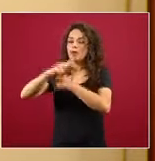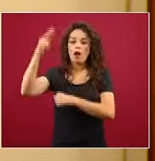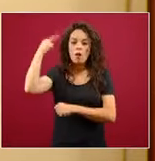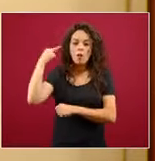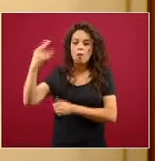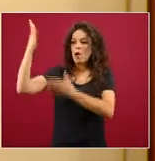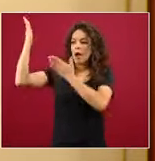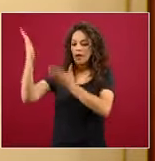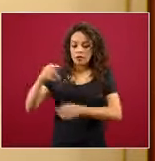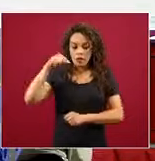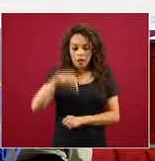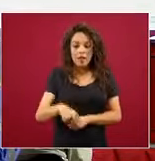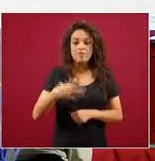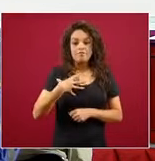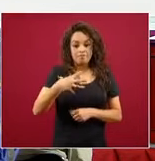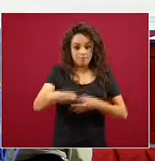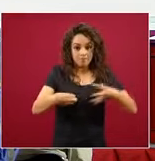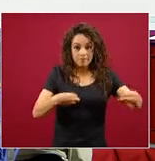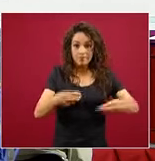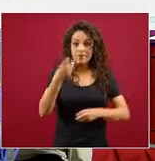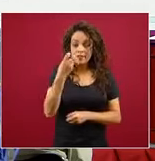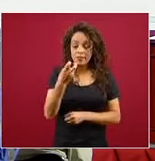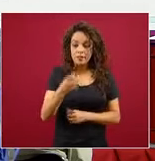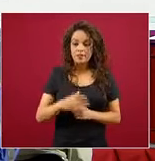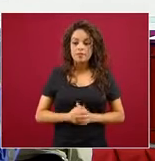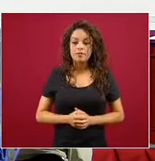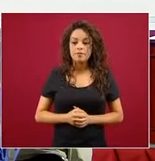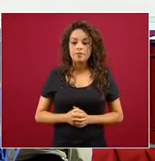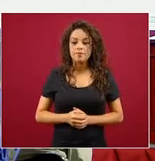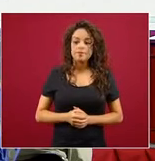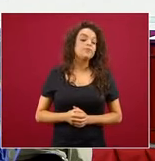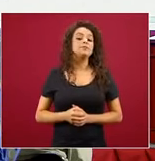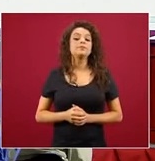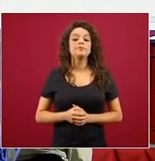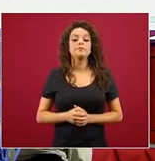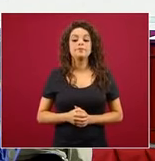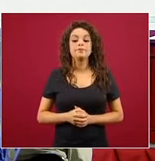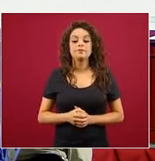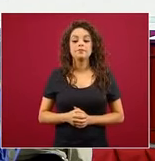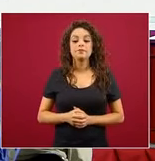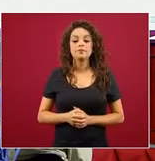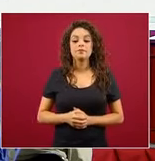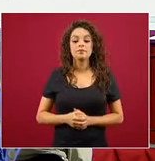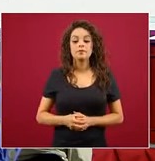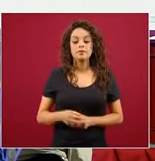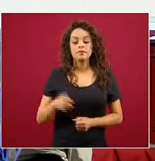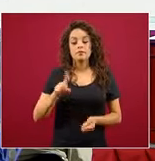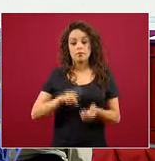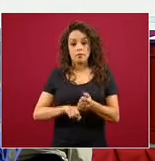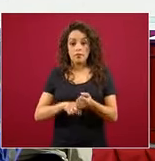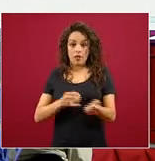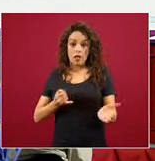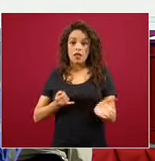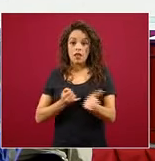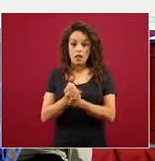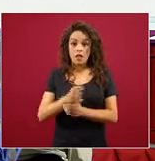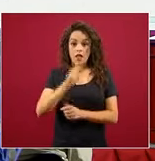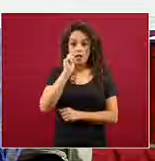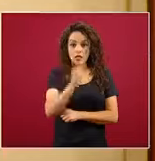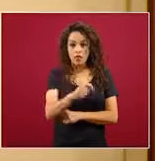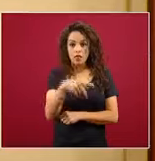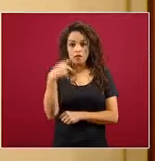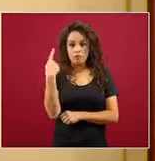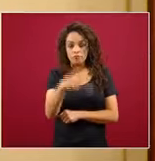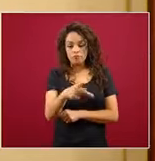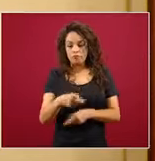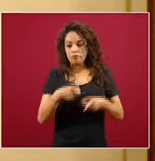bibliografía internacional o lo que había sucedido en otros países hasta ese momento, se decidió clasificar a